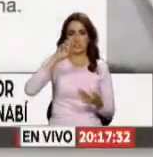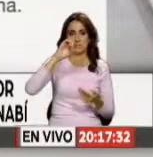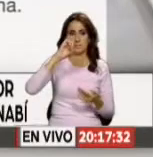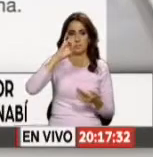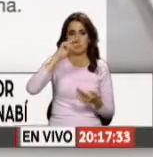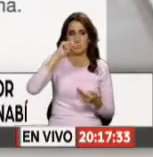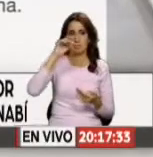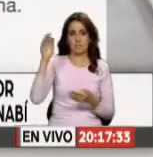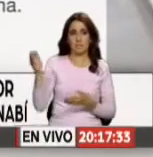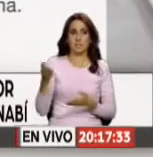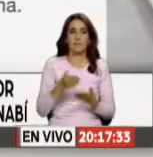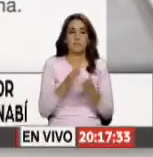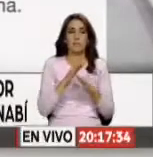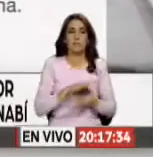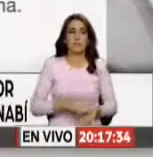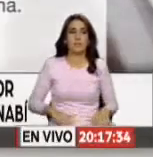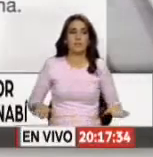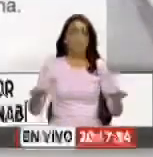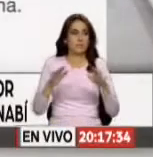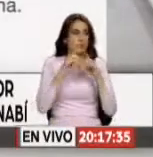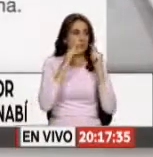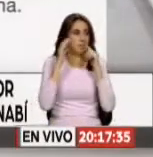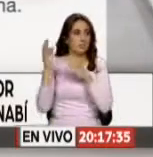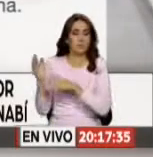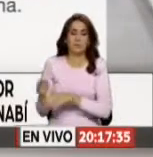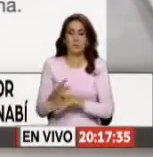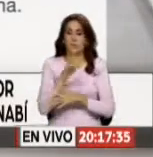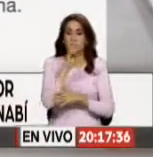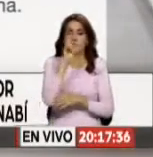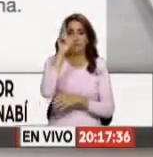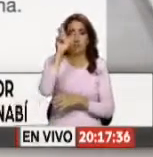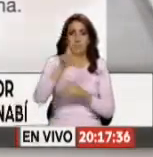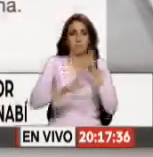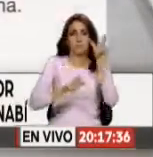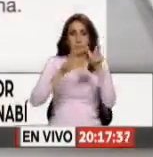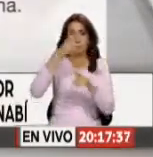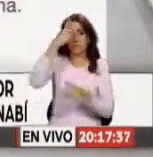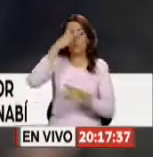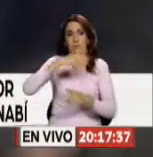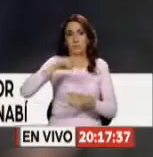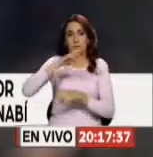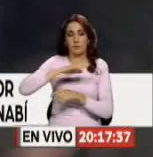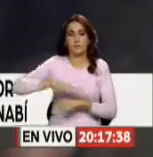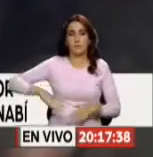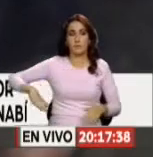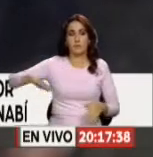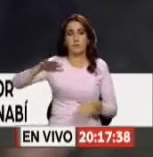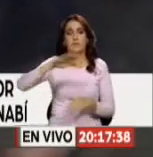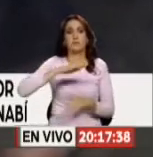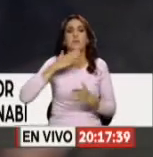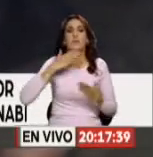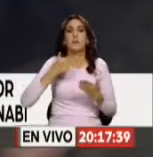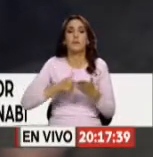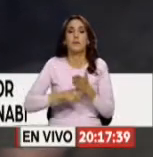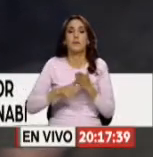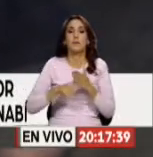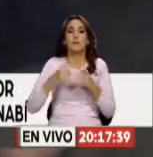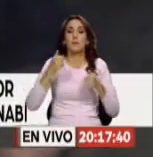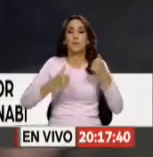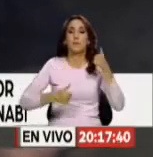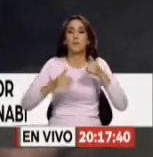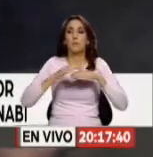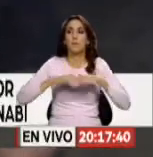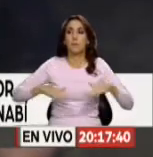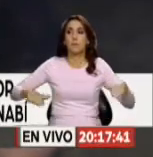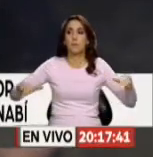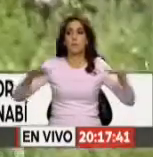pedido de prisión preventiva para tres ciudadanos, dos de ellos mexicanos de nombre Joe R. y Martín E., quienes